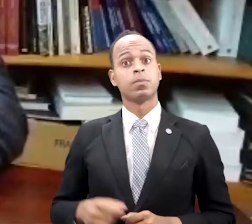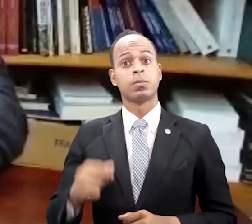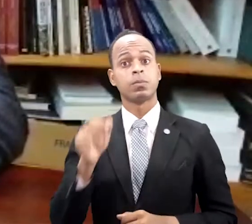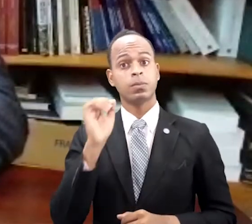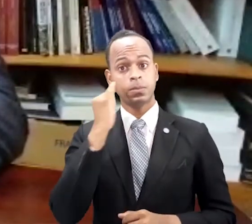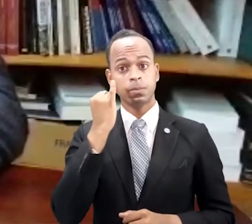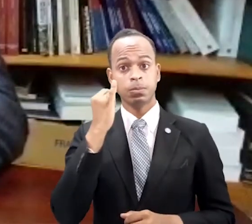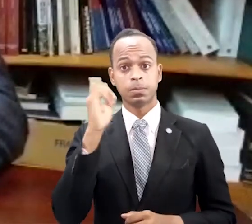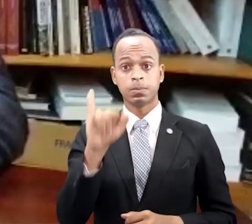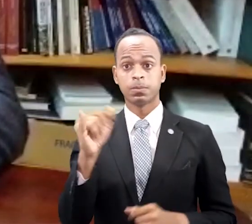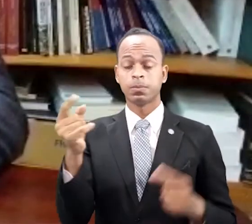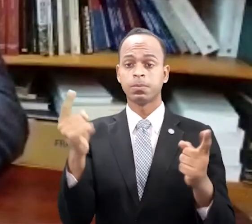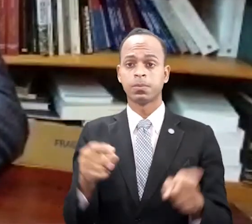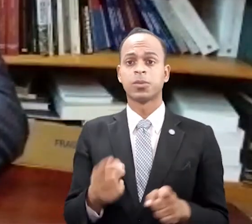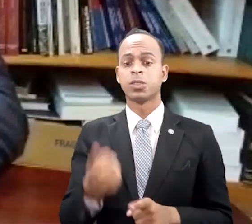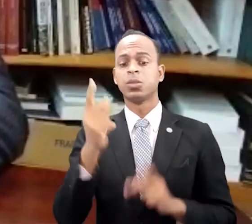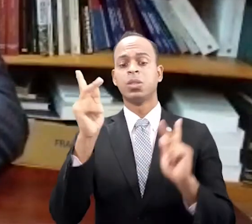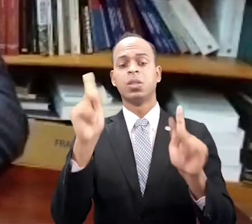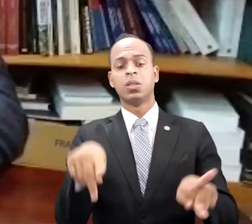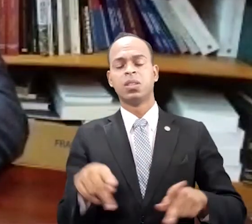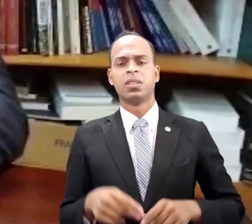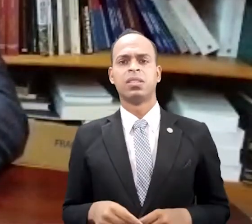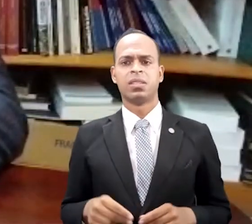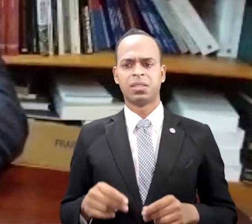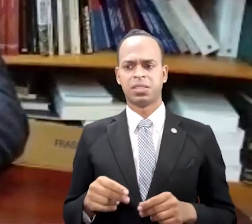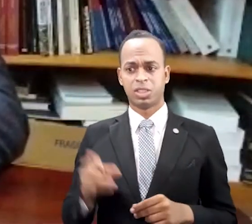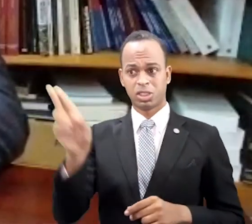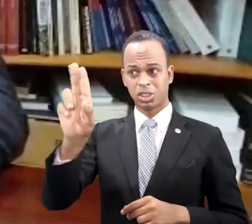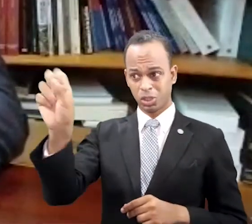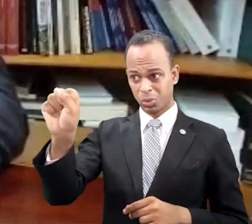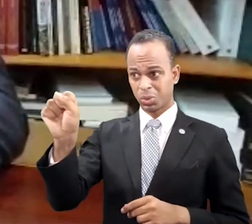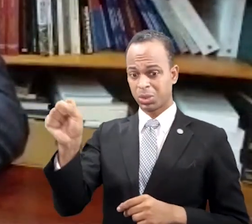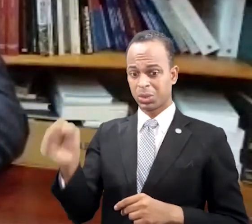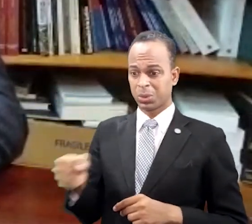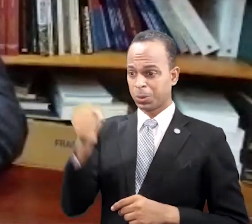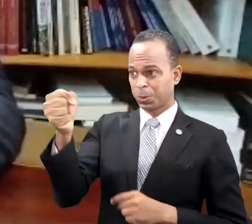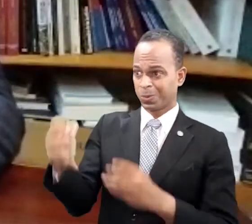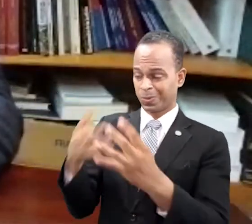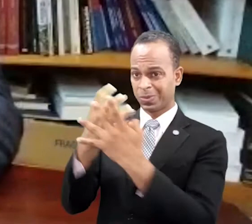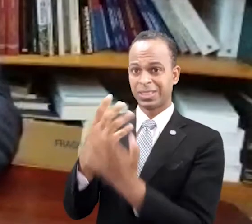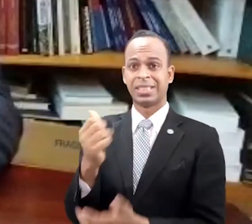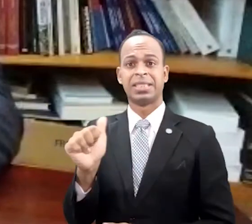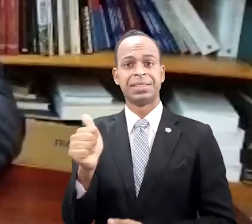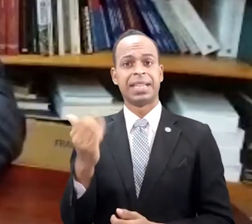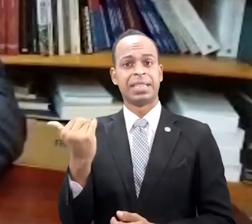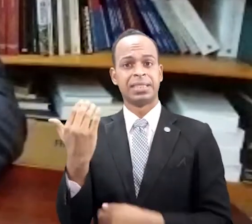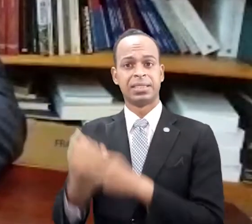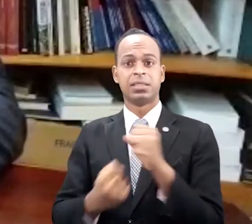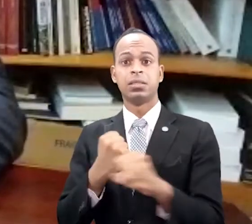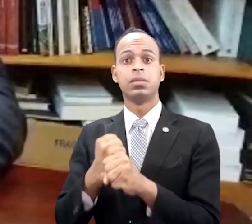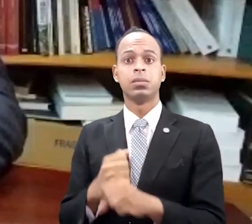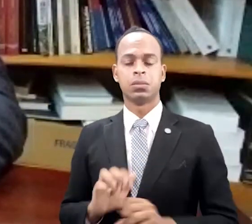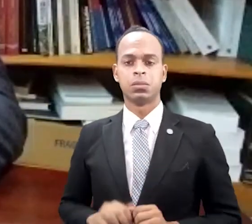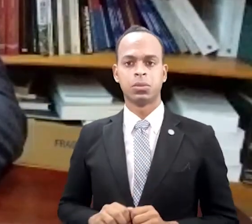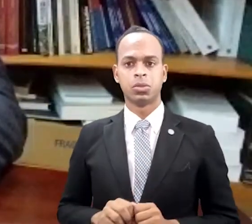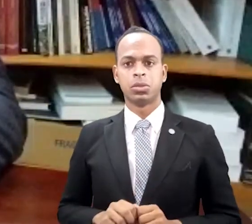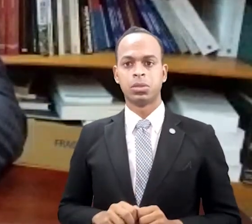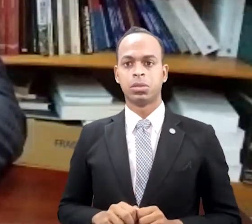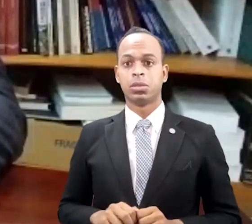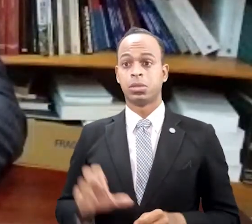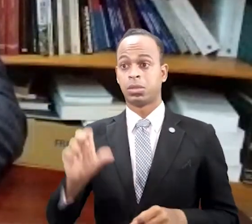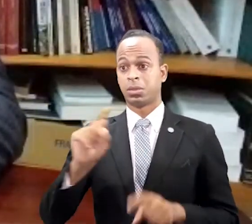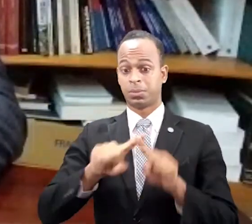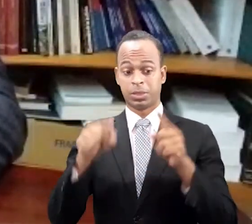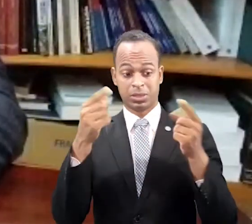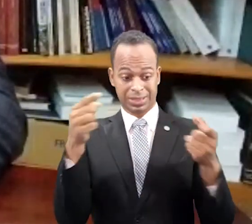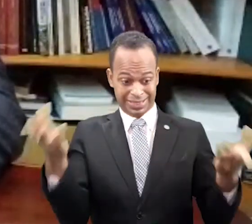casos, una persona era condenada en Estados Unidos por narcotráfico a 10 o 15 años, pero